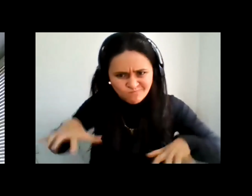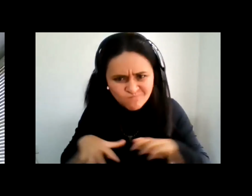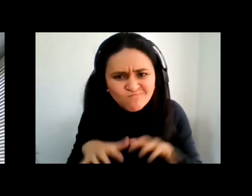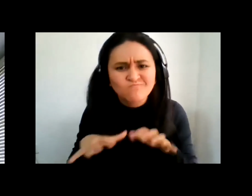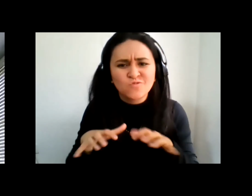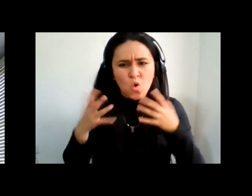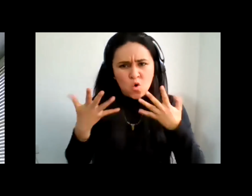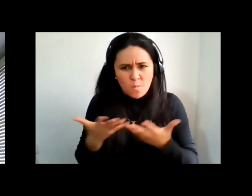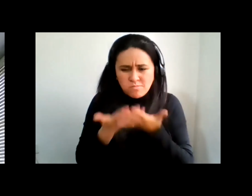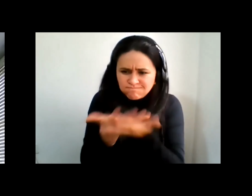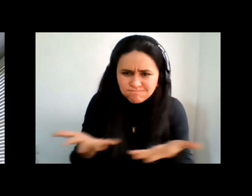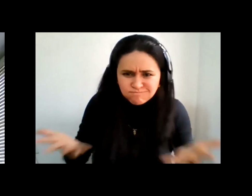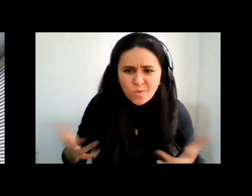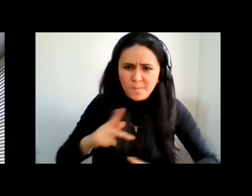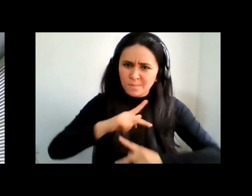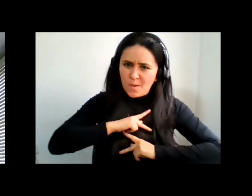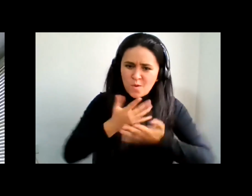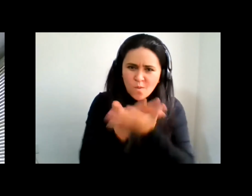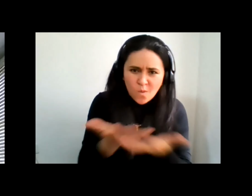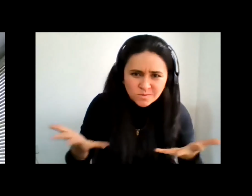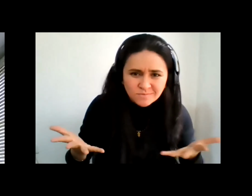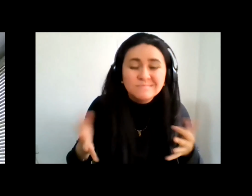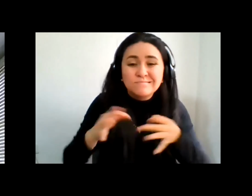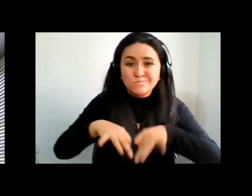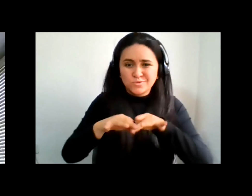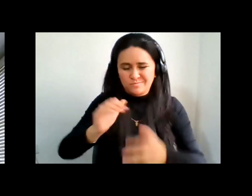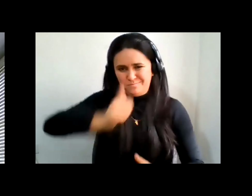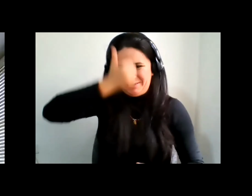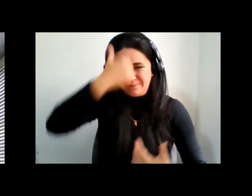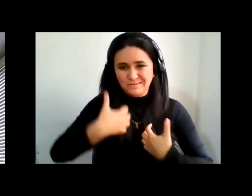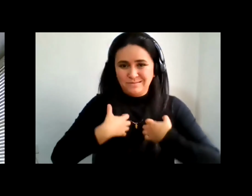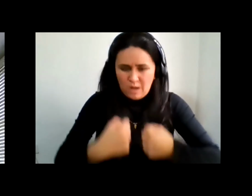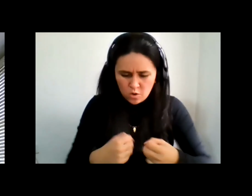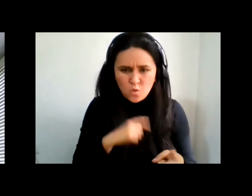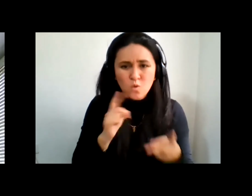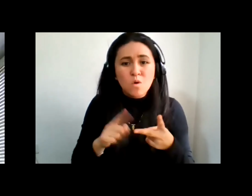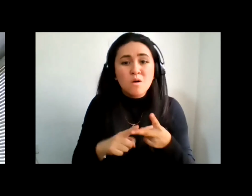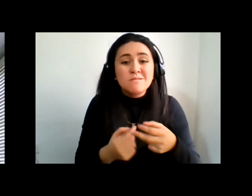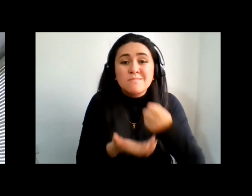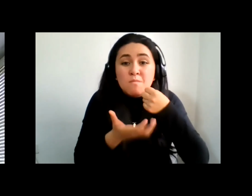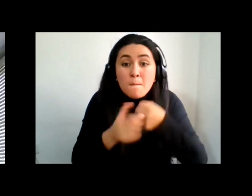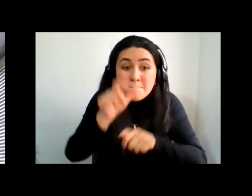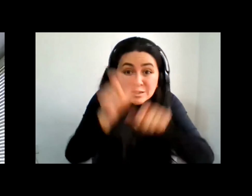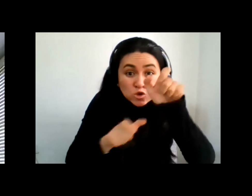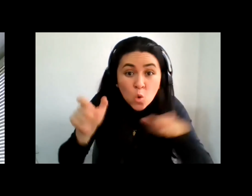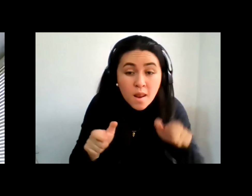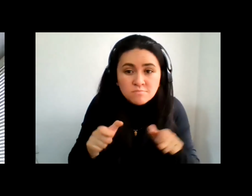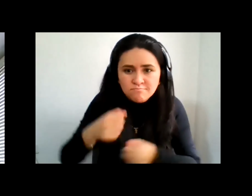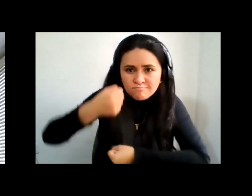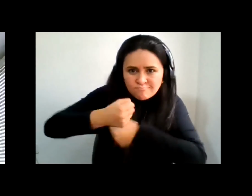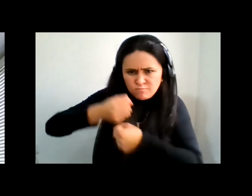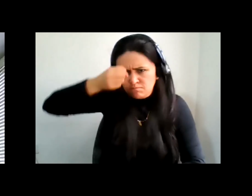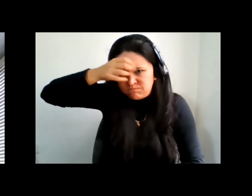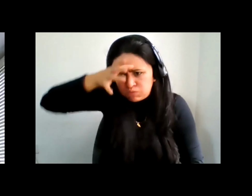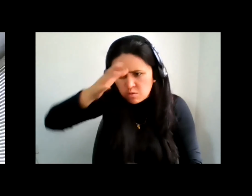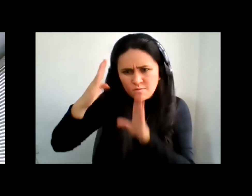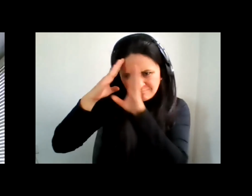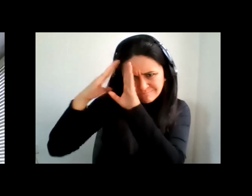públicos para asegurar el ejercicio de las funciones esenciales, el tema de recursos humanos a través del análisis